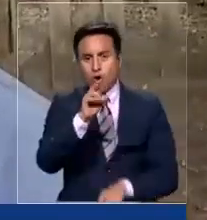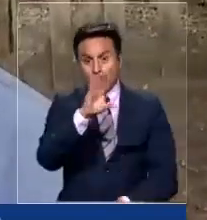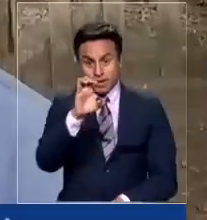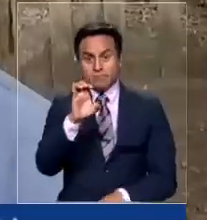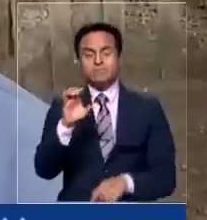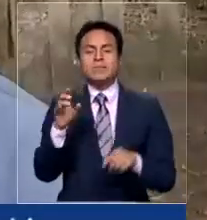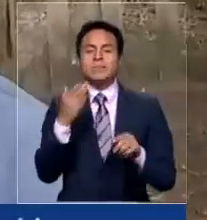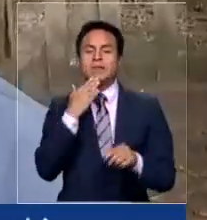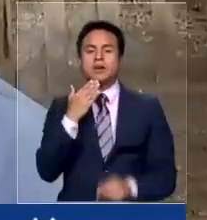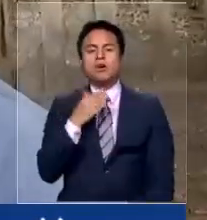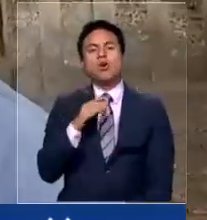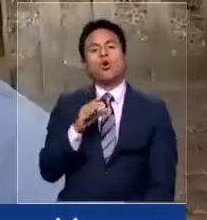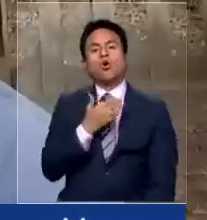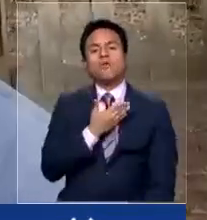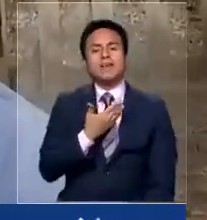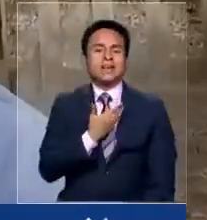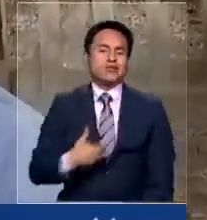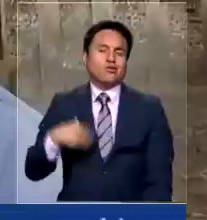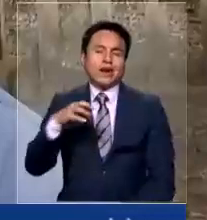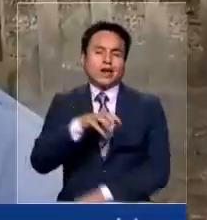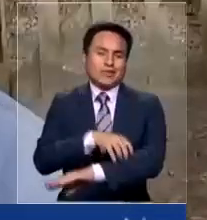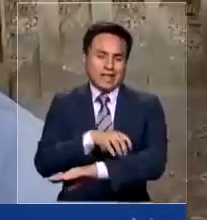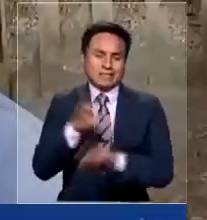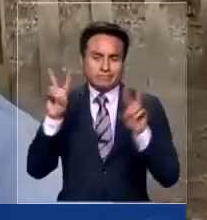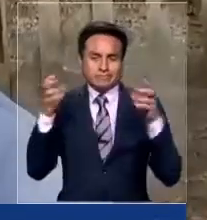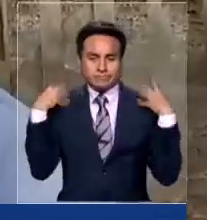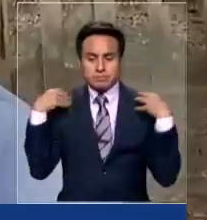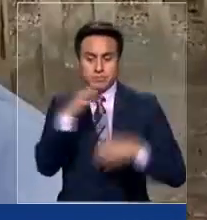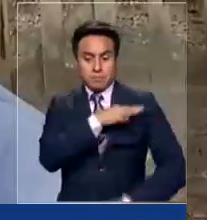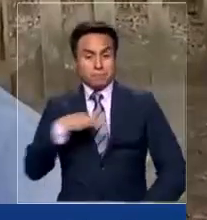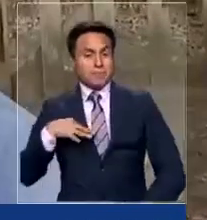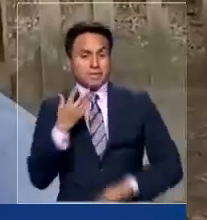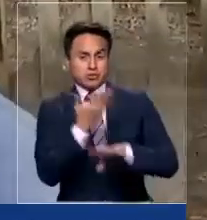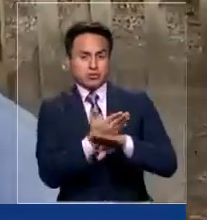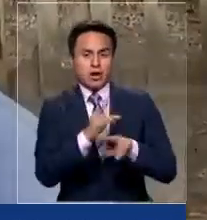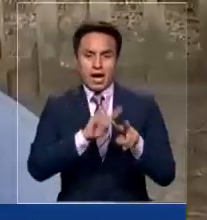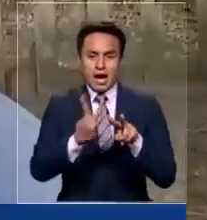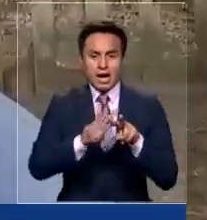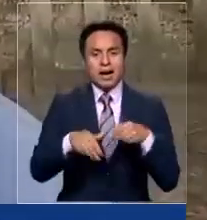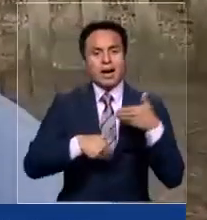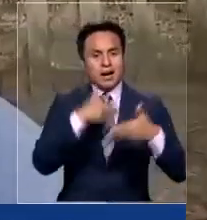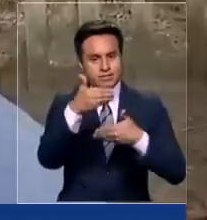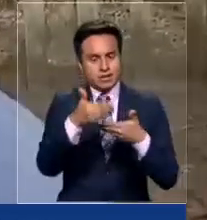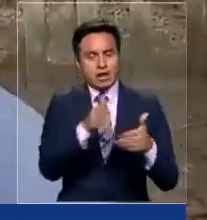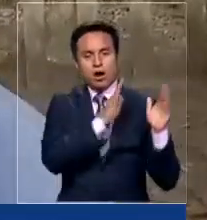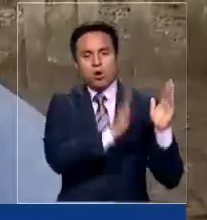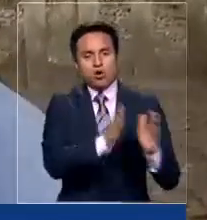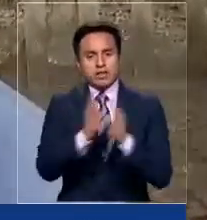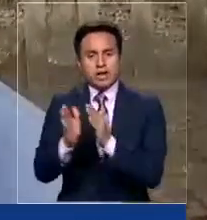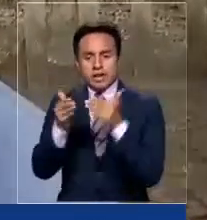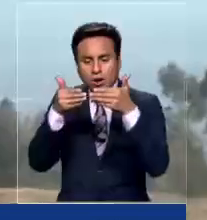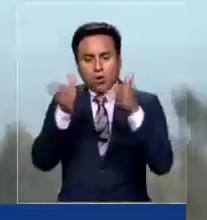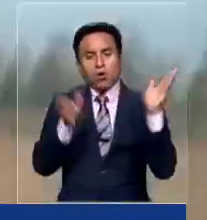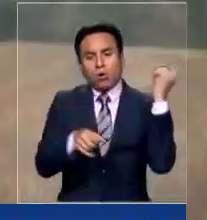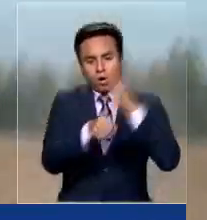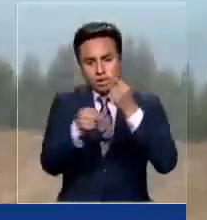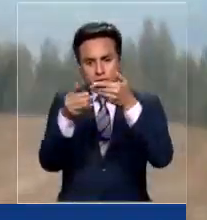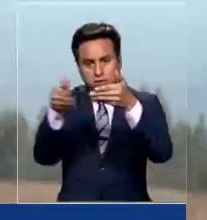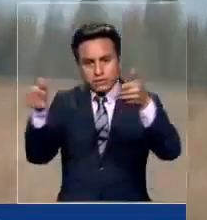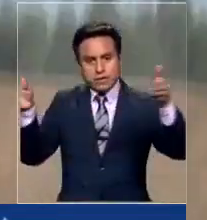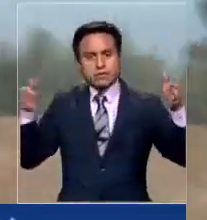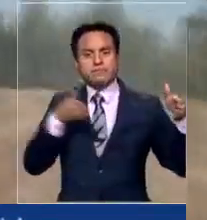y del gobierno regional es que el ministro aplique lo que tiene que hacer que es ordenar la apertura de estas vías